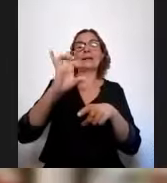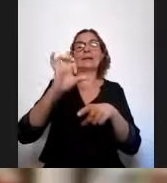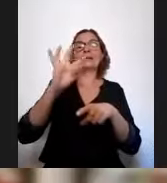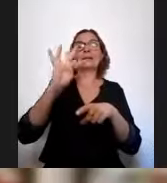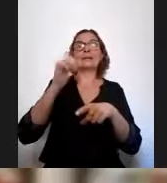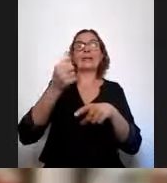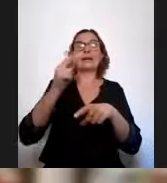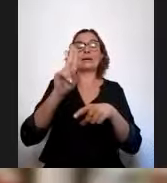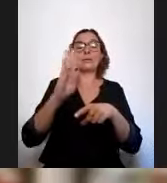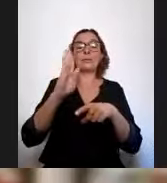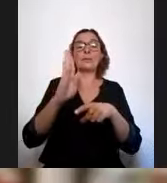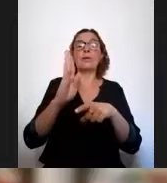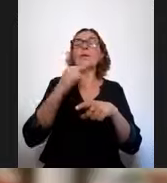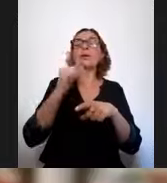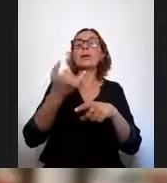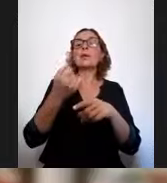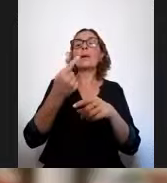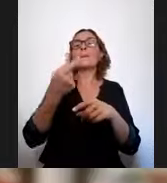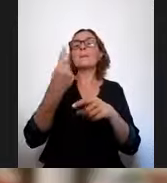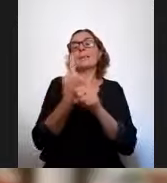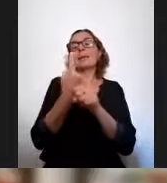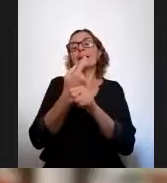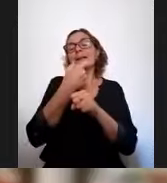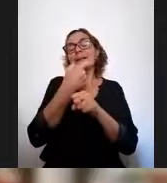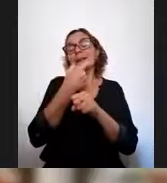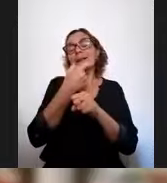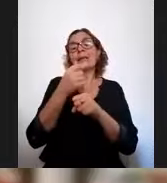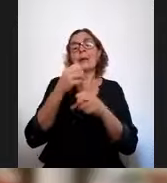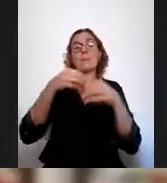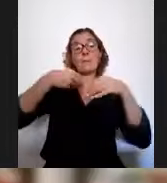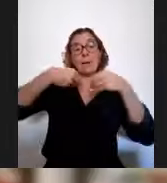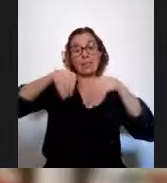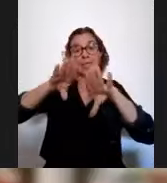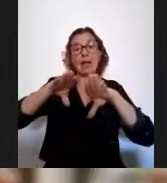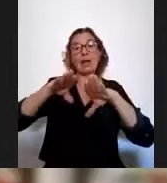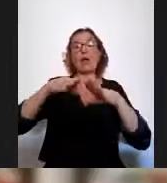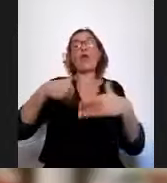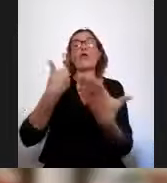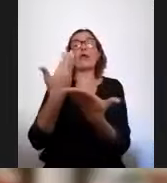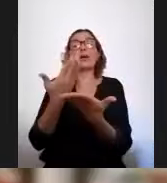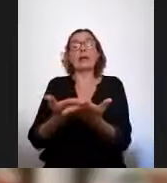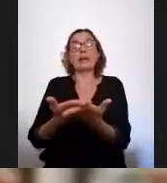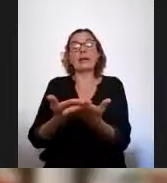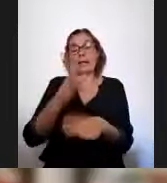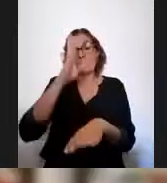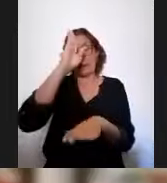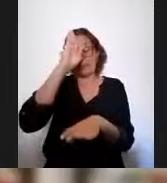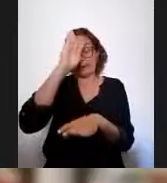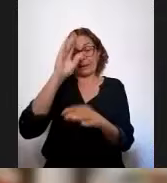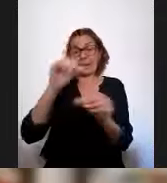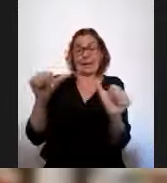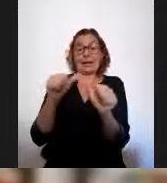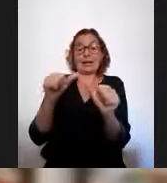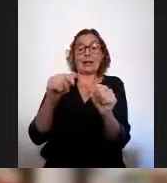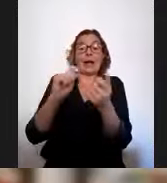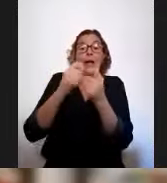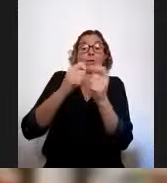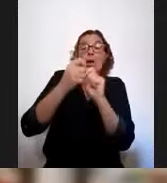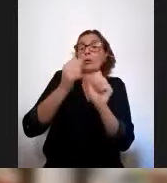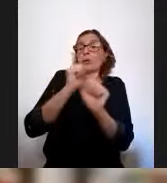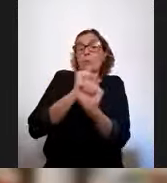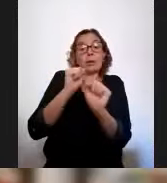galletitas, medí, probalo en el mercado, dalo a ofrecer y aprender y hacer todos los cambios que sean